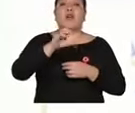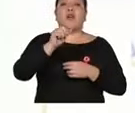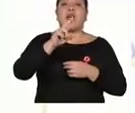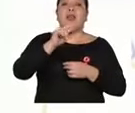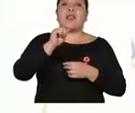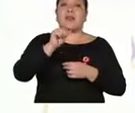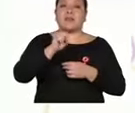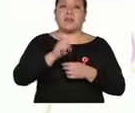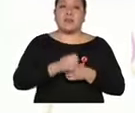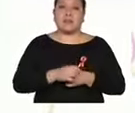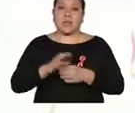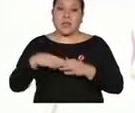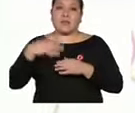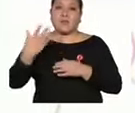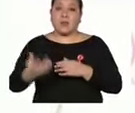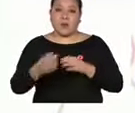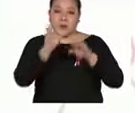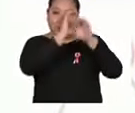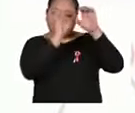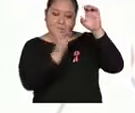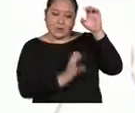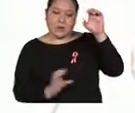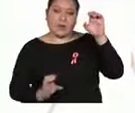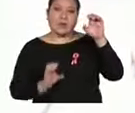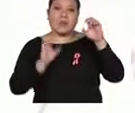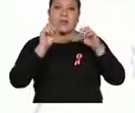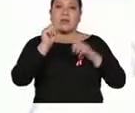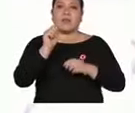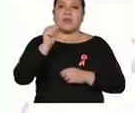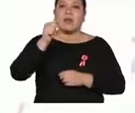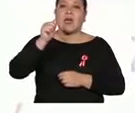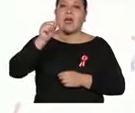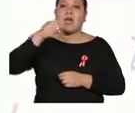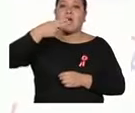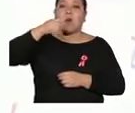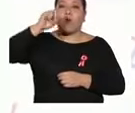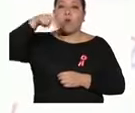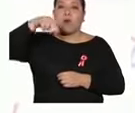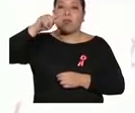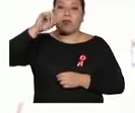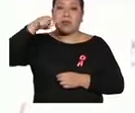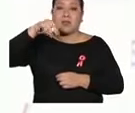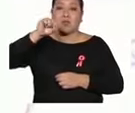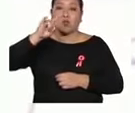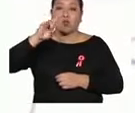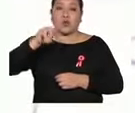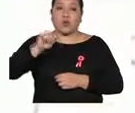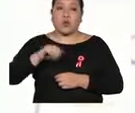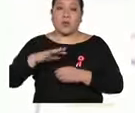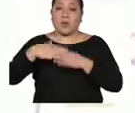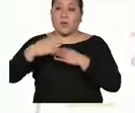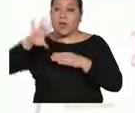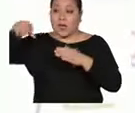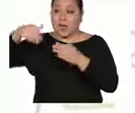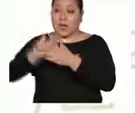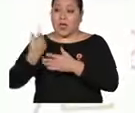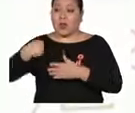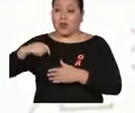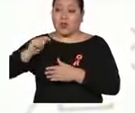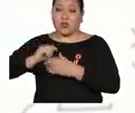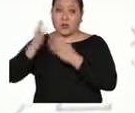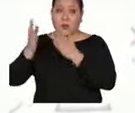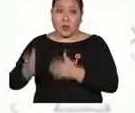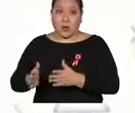se impondría el Tahuantinsuyo y a raíz de la conquista española, nuestra cultura se vio